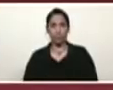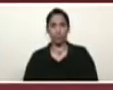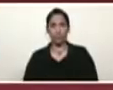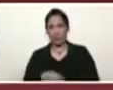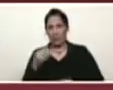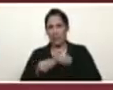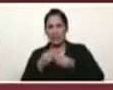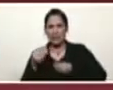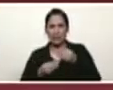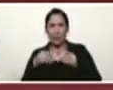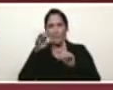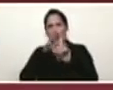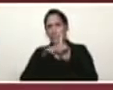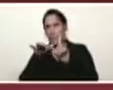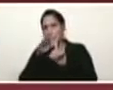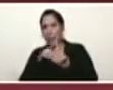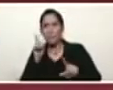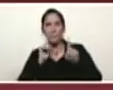en la mentira.